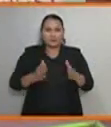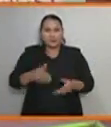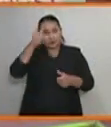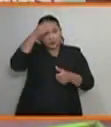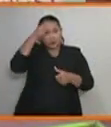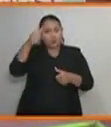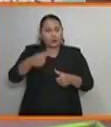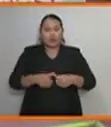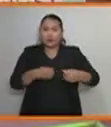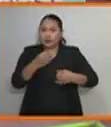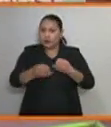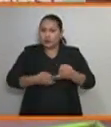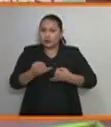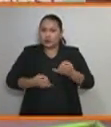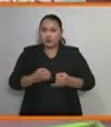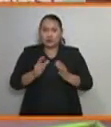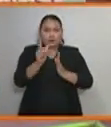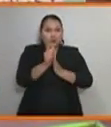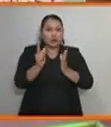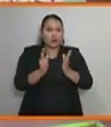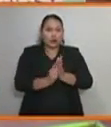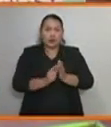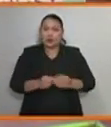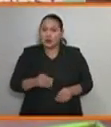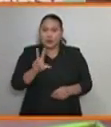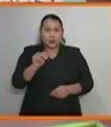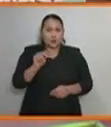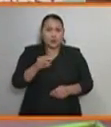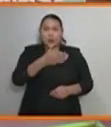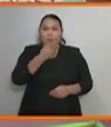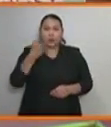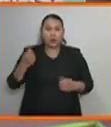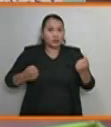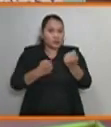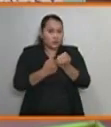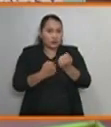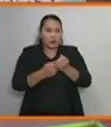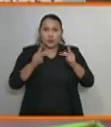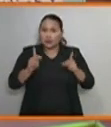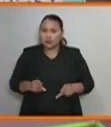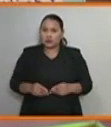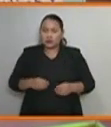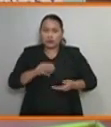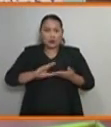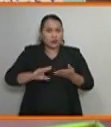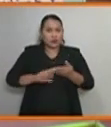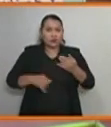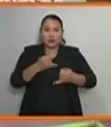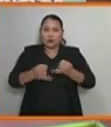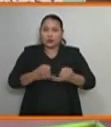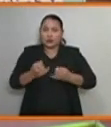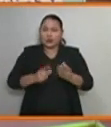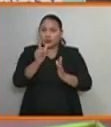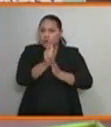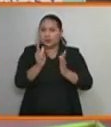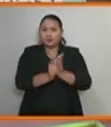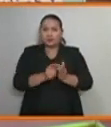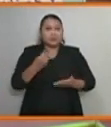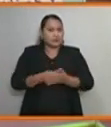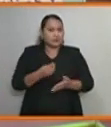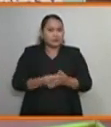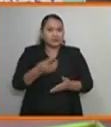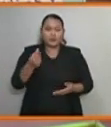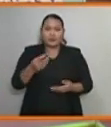que las loterías ilegales afectan a todas las personas que se benefician con las loterías legales. A continuación vamos a multiplicar su dinero